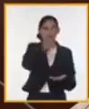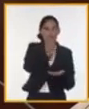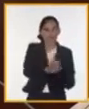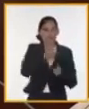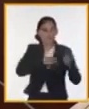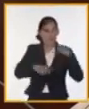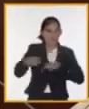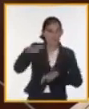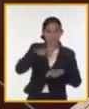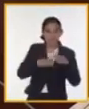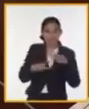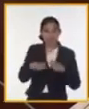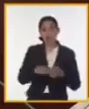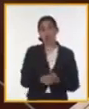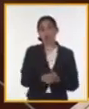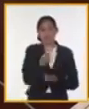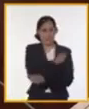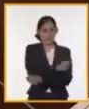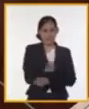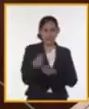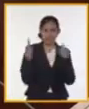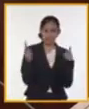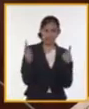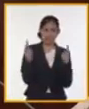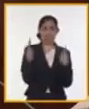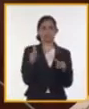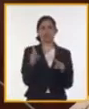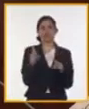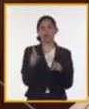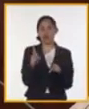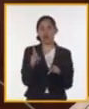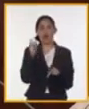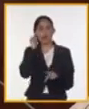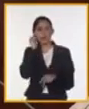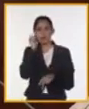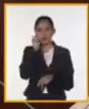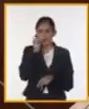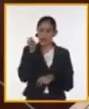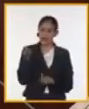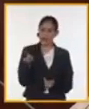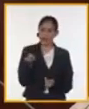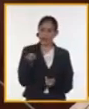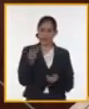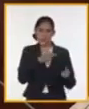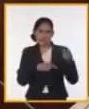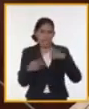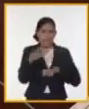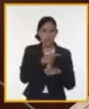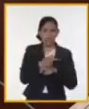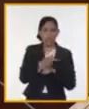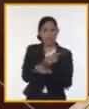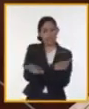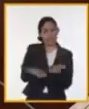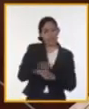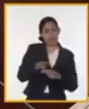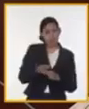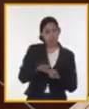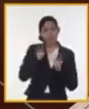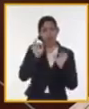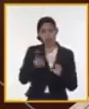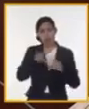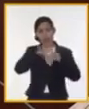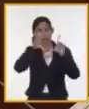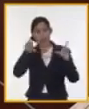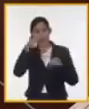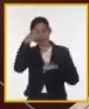investigación, un ejército de maestros dedicados también al tema de la historia y, por supuesto,